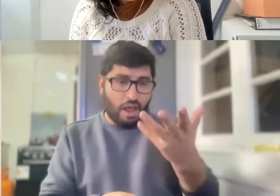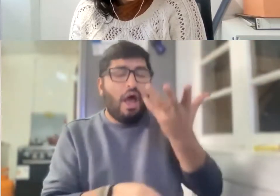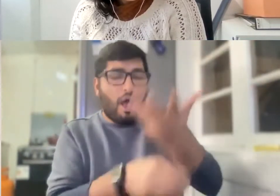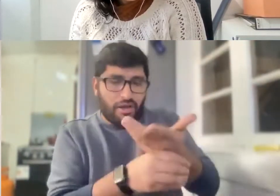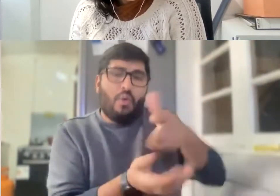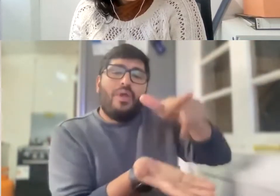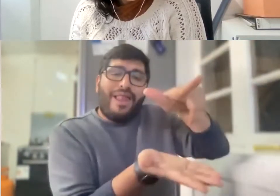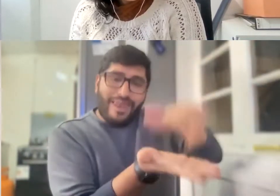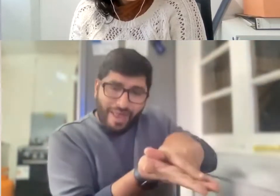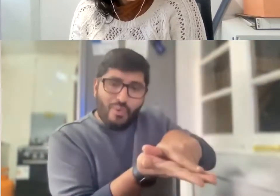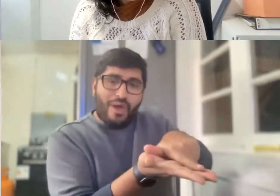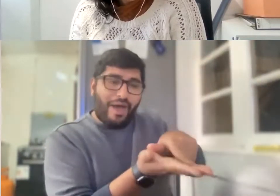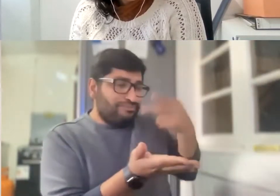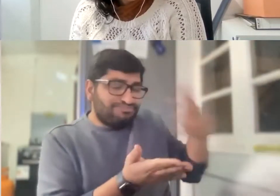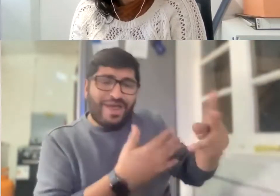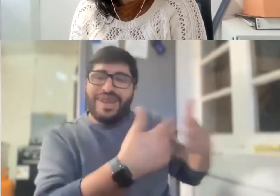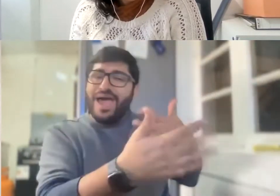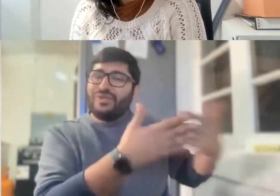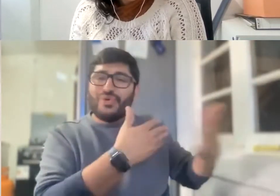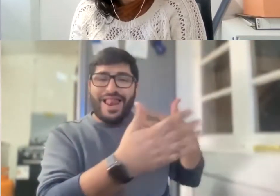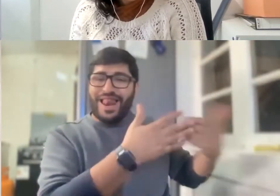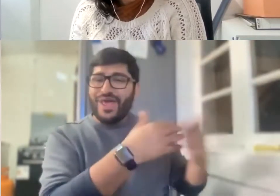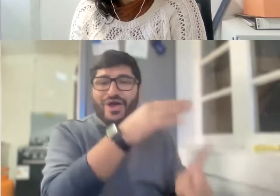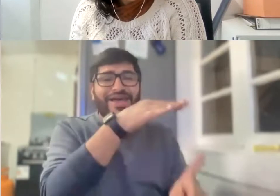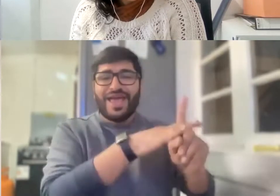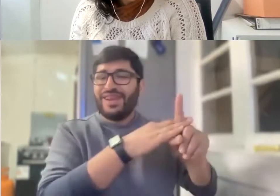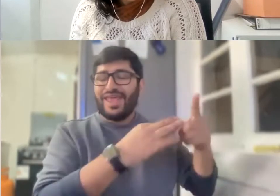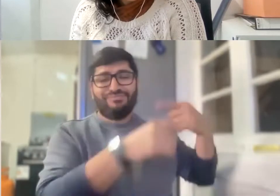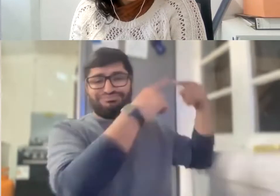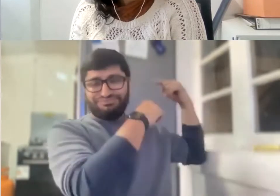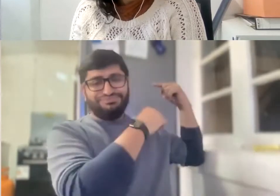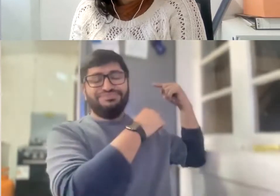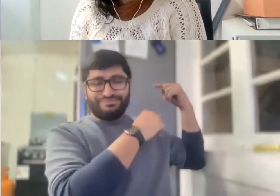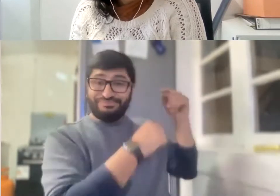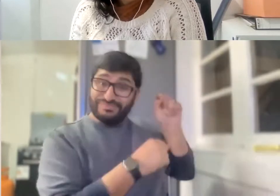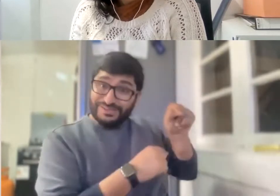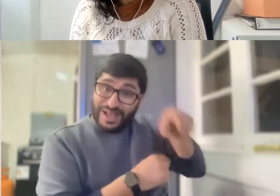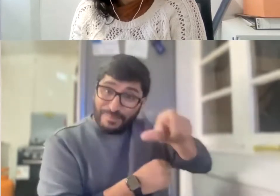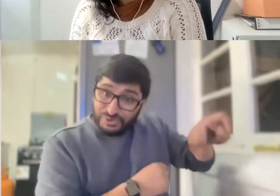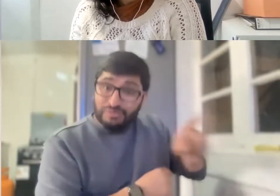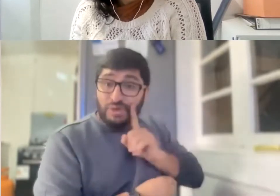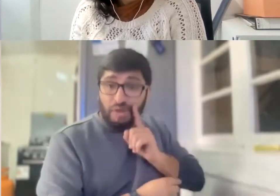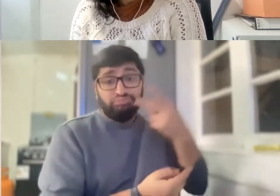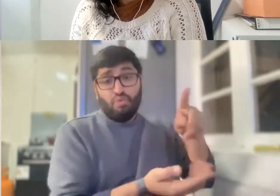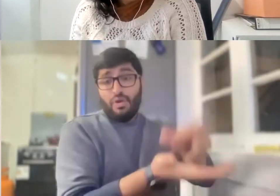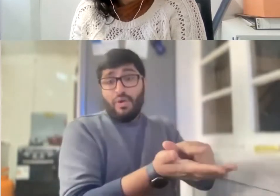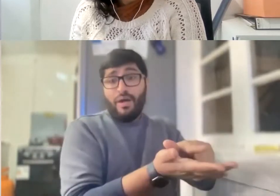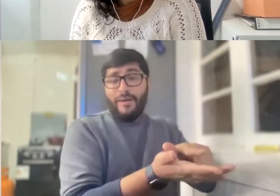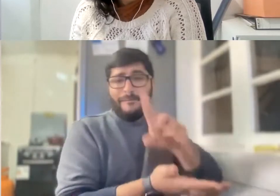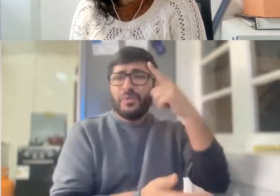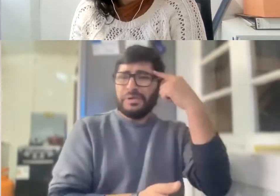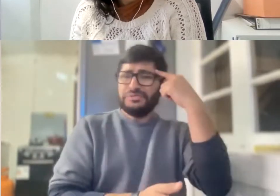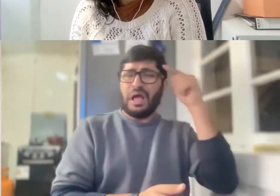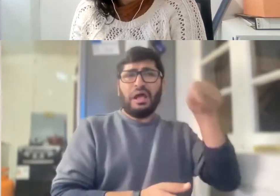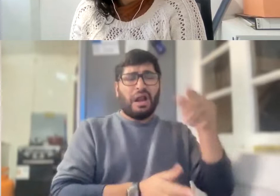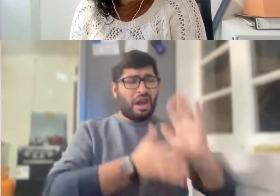Sí, sí. Hay una lengua que tiene natural, materna, ¿ya? Esa de las personas